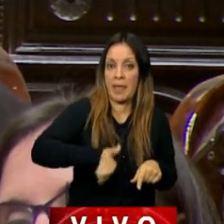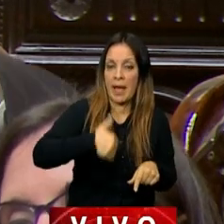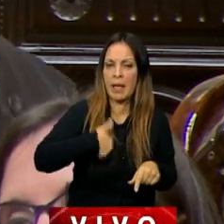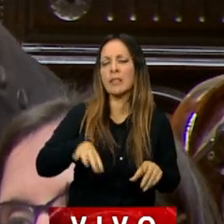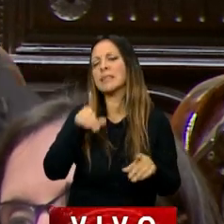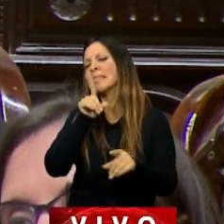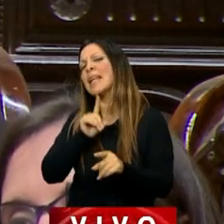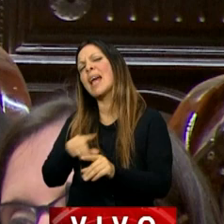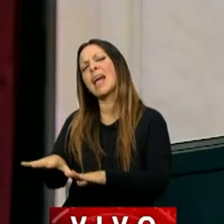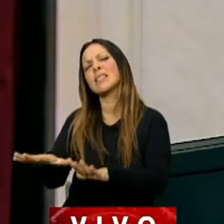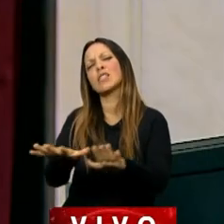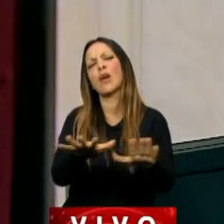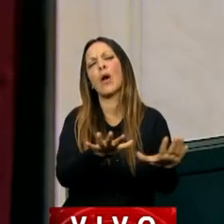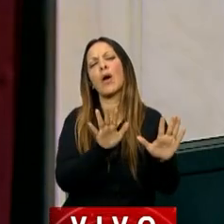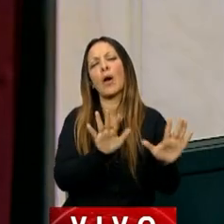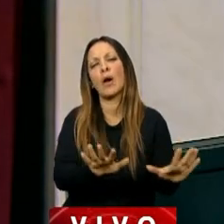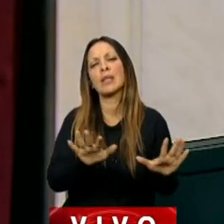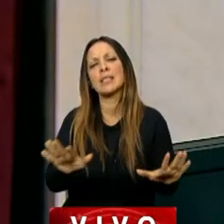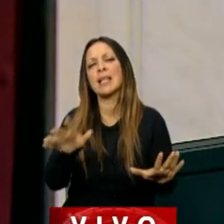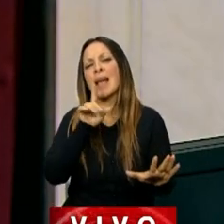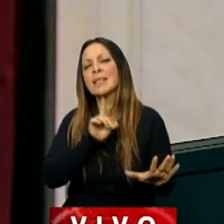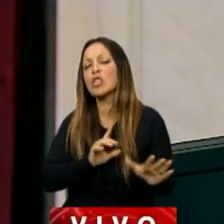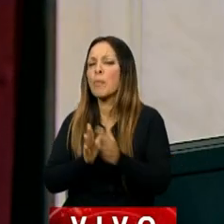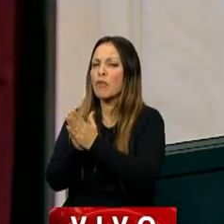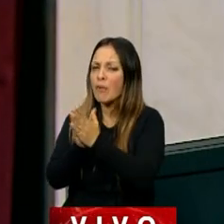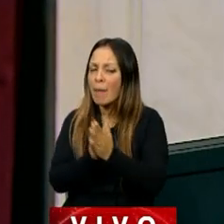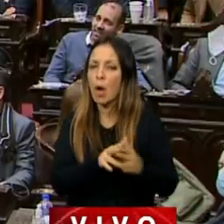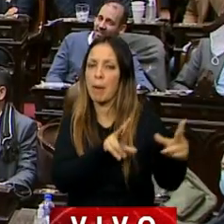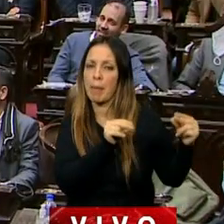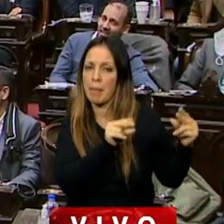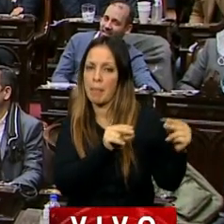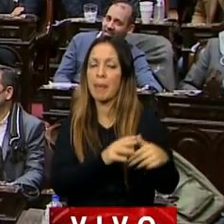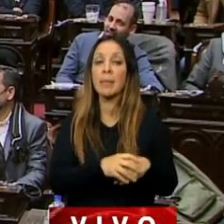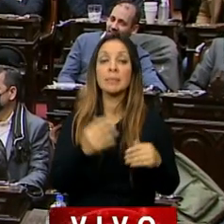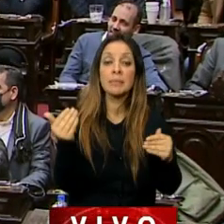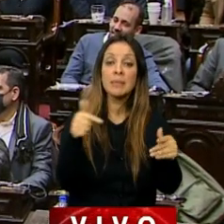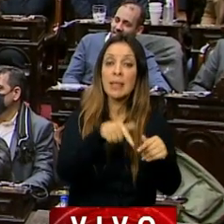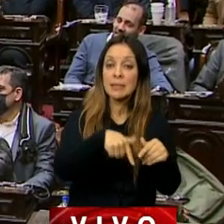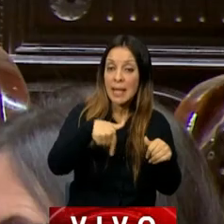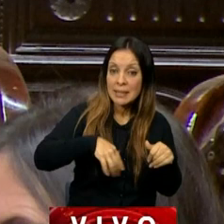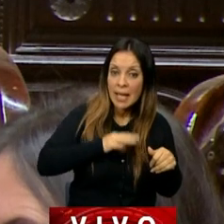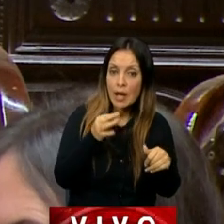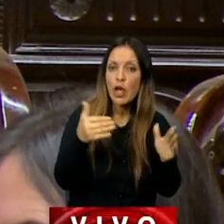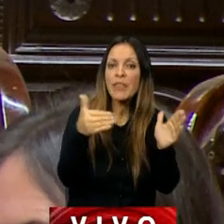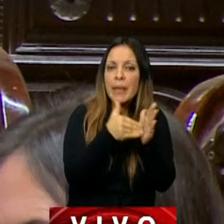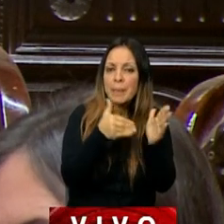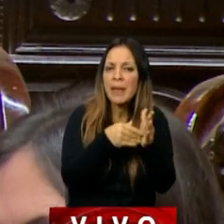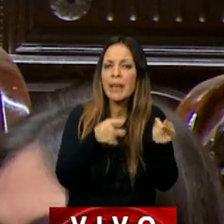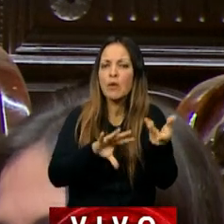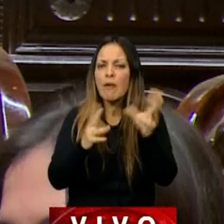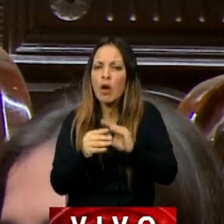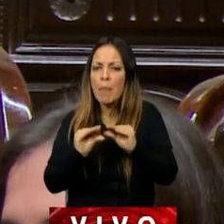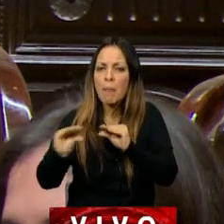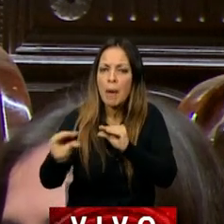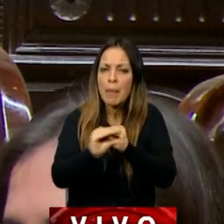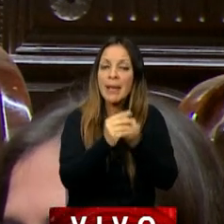hasta silencio, se acentúa por favor. Este silencio. Año depende de un insumo estratégico,